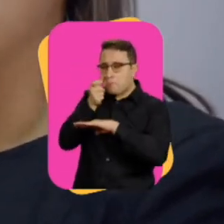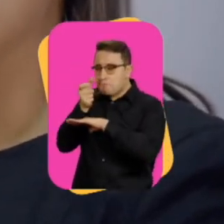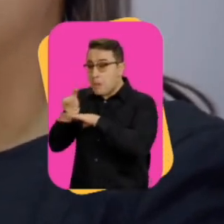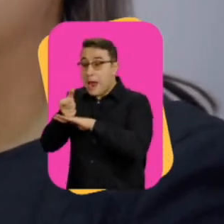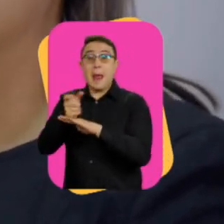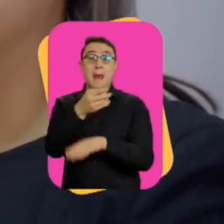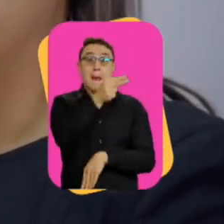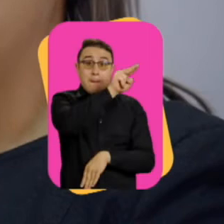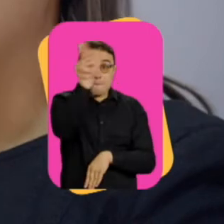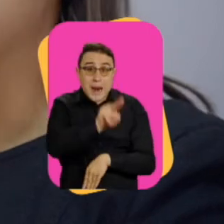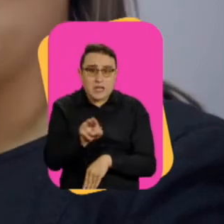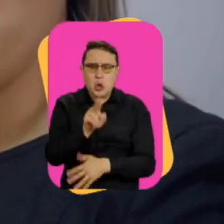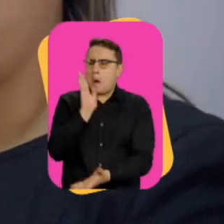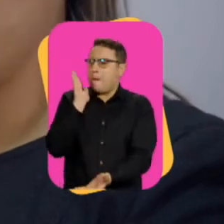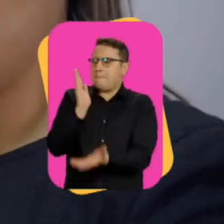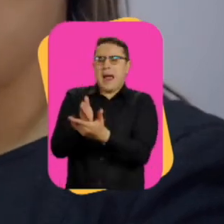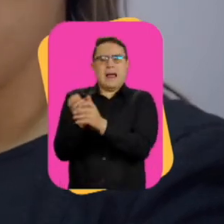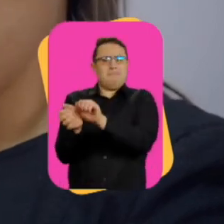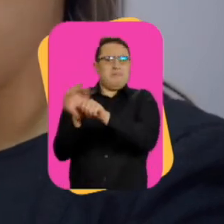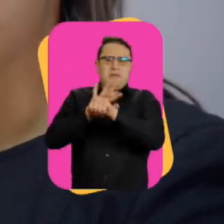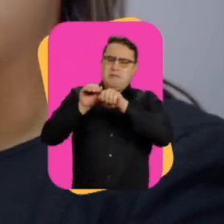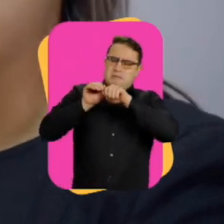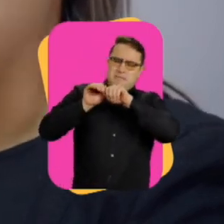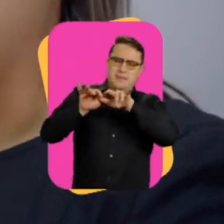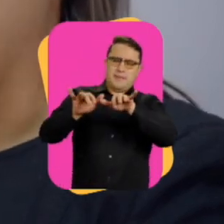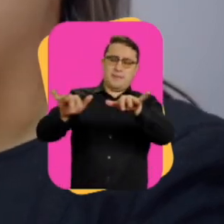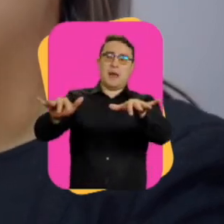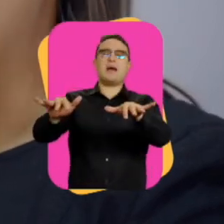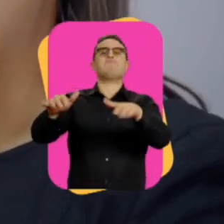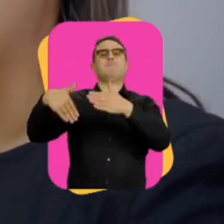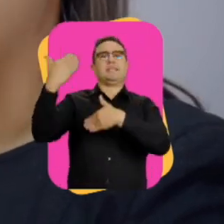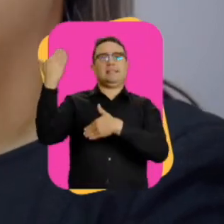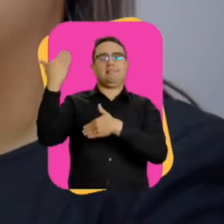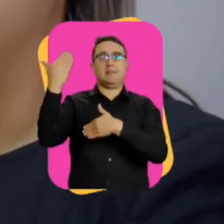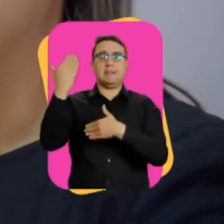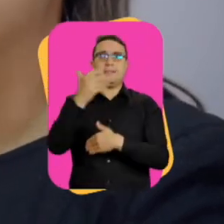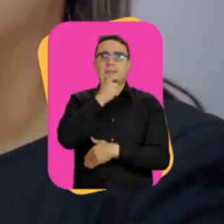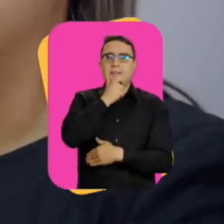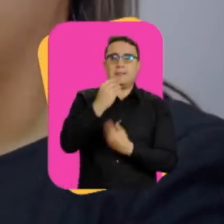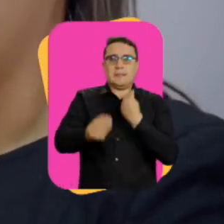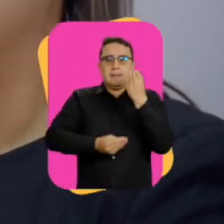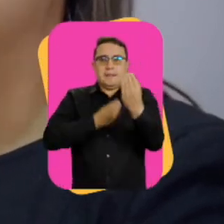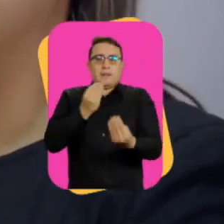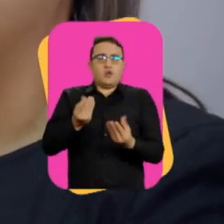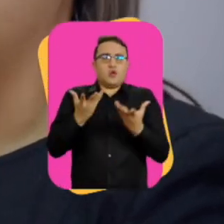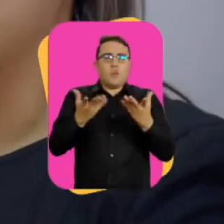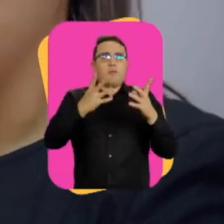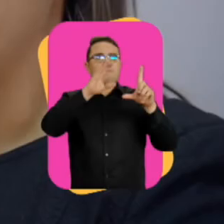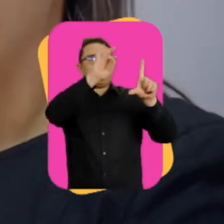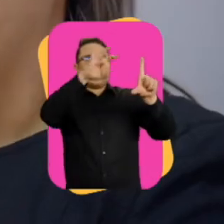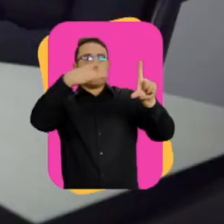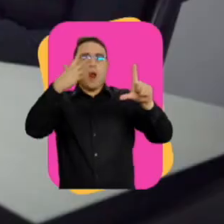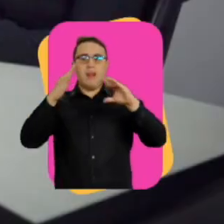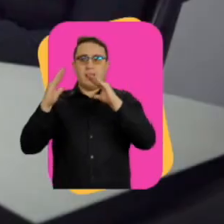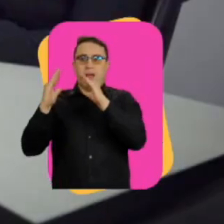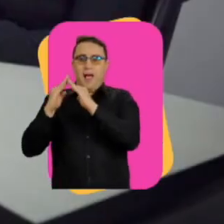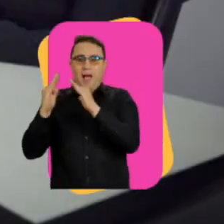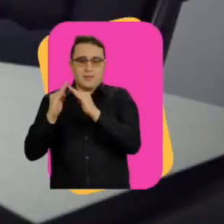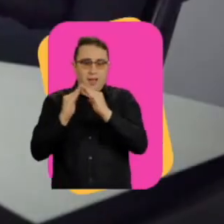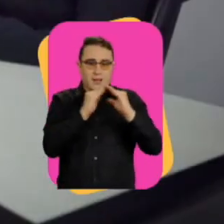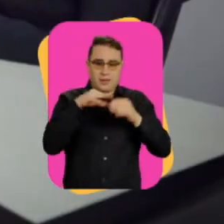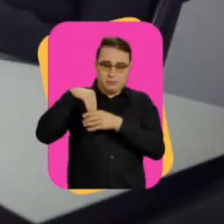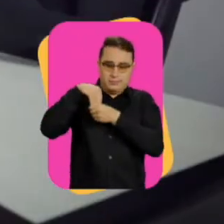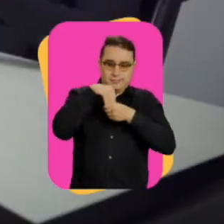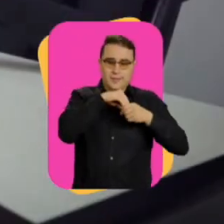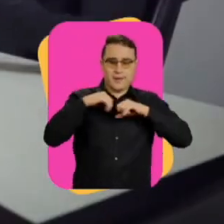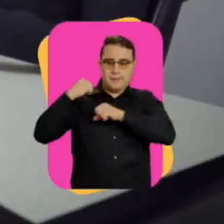pues esto fue un reto para las dos partes, empezar a trabajar desde la virtualidad, desde la casa, cómo vamos a